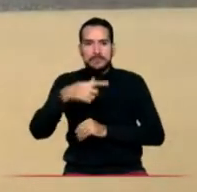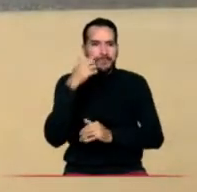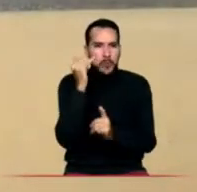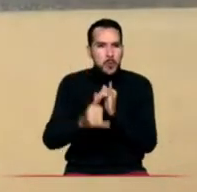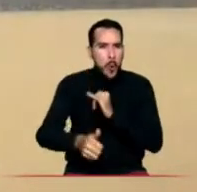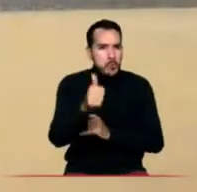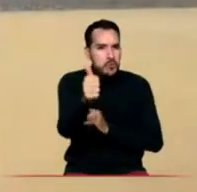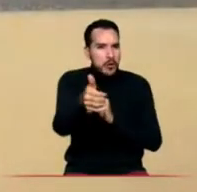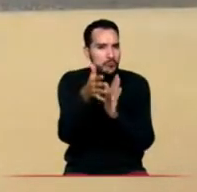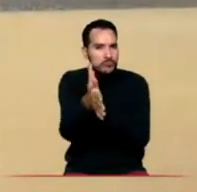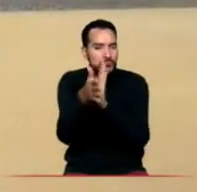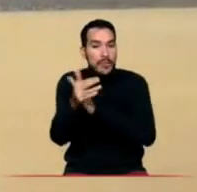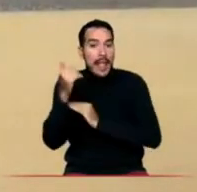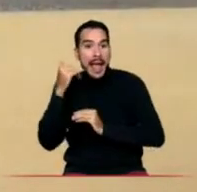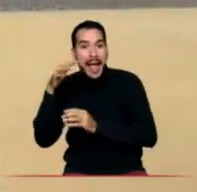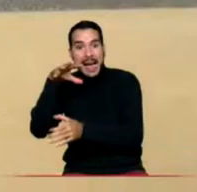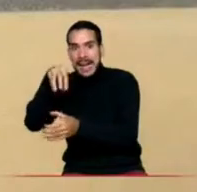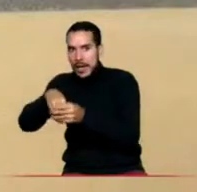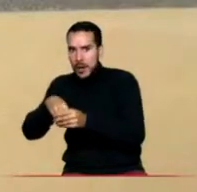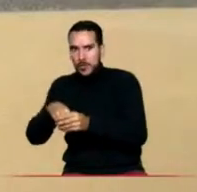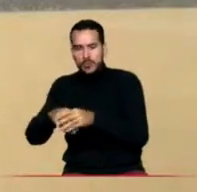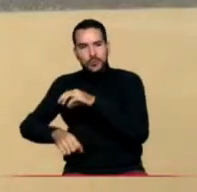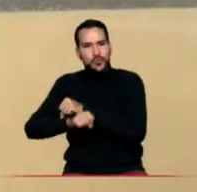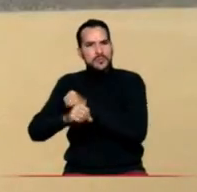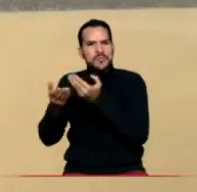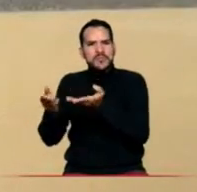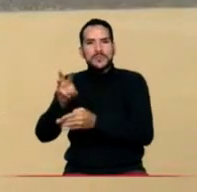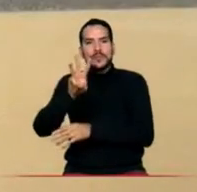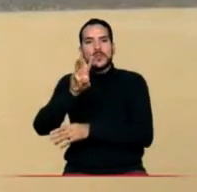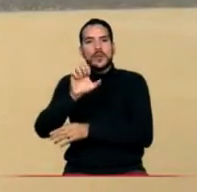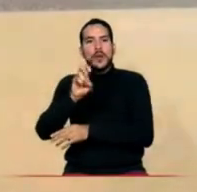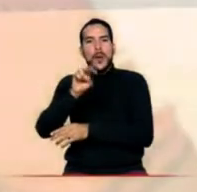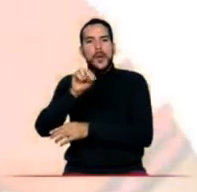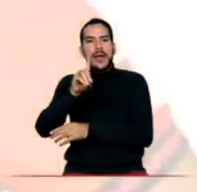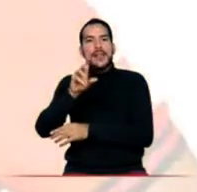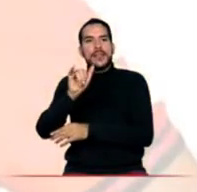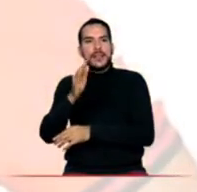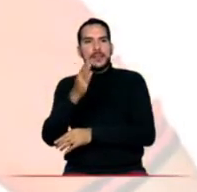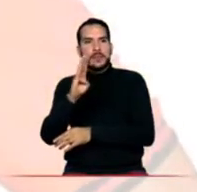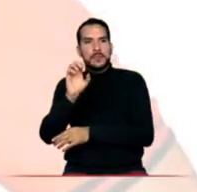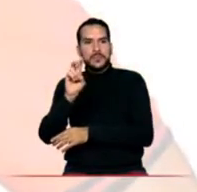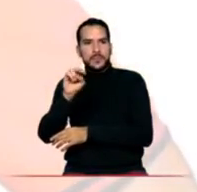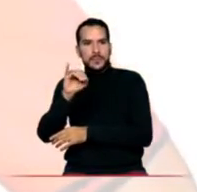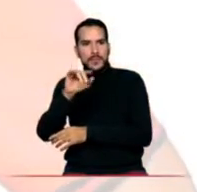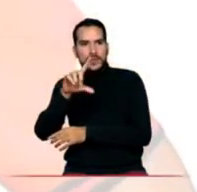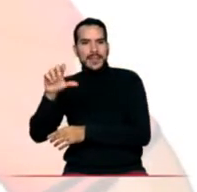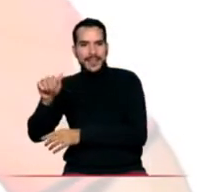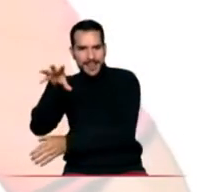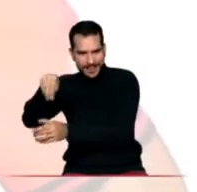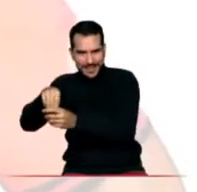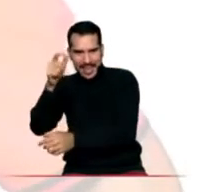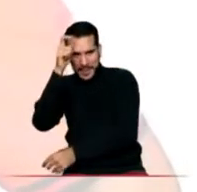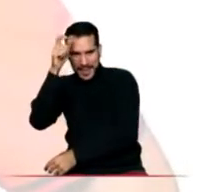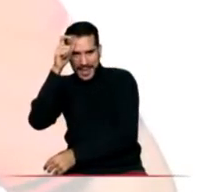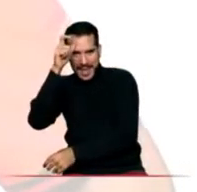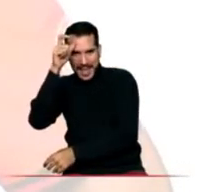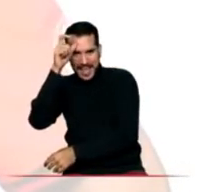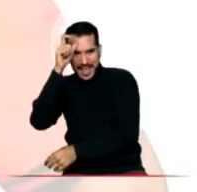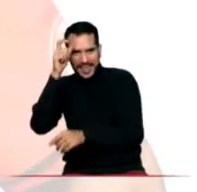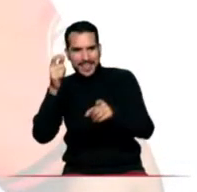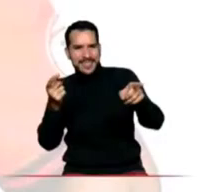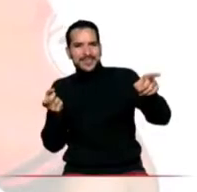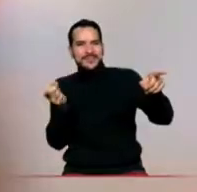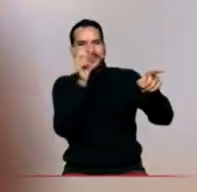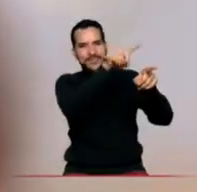América, con una futbolista, con Wendy Bonilla. Tras la confirmación de la lesión de Linda Caicedo en el Real Madrid y